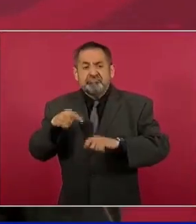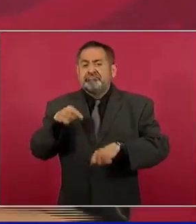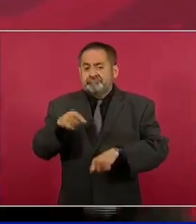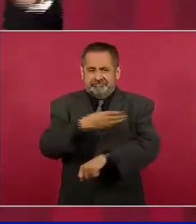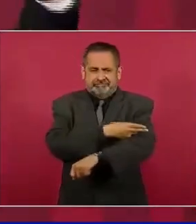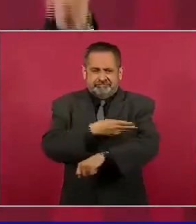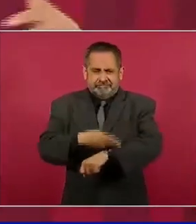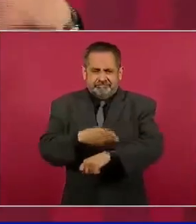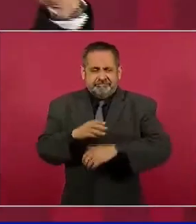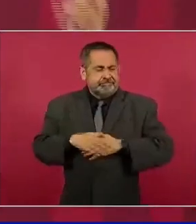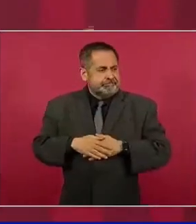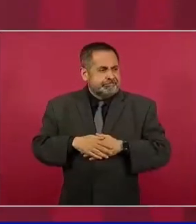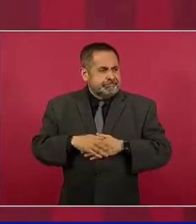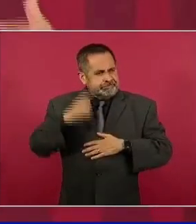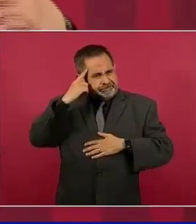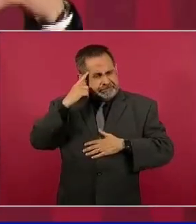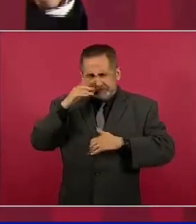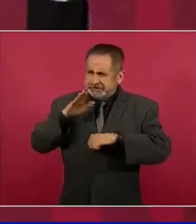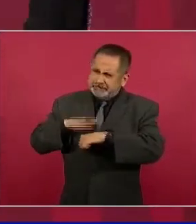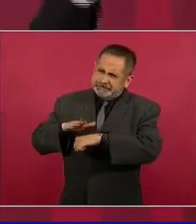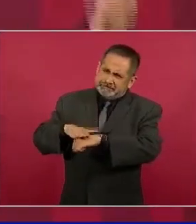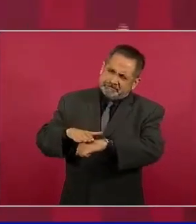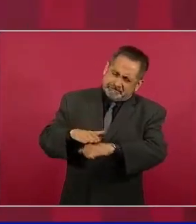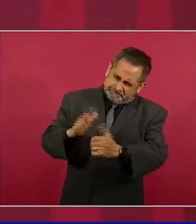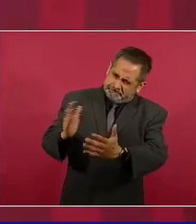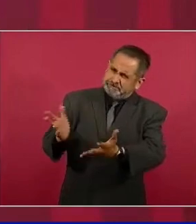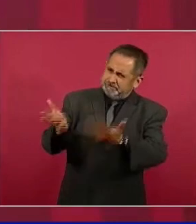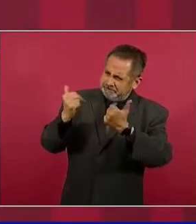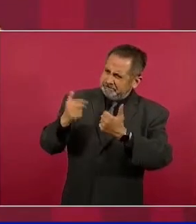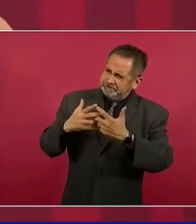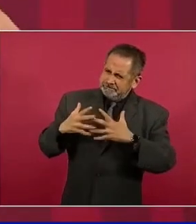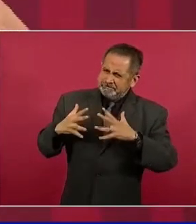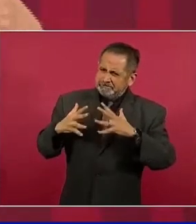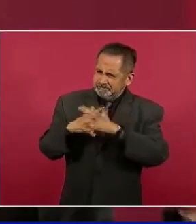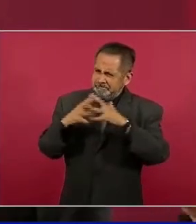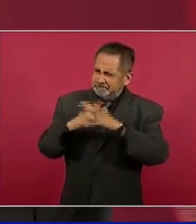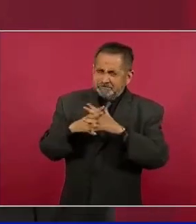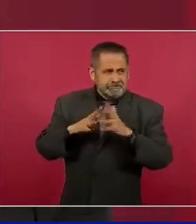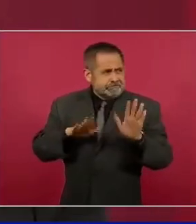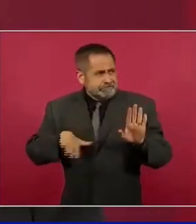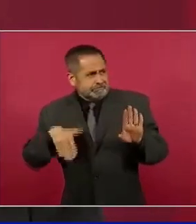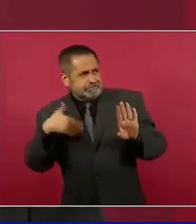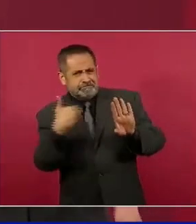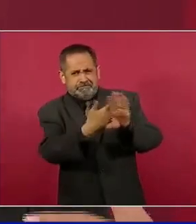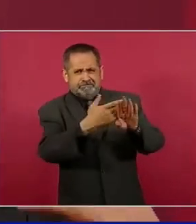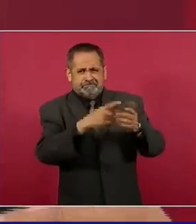y que llama al pueblo a tomar las armas para derrocar la dictadura